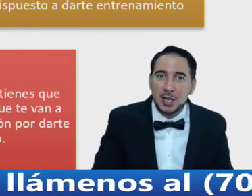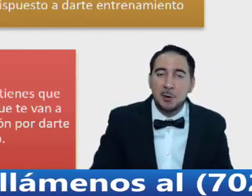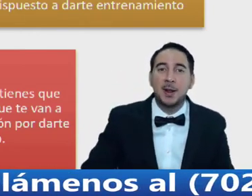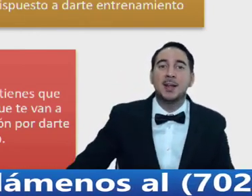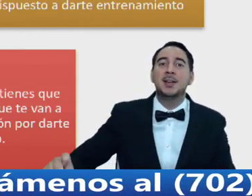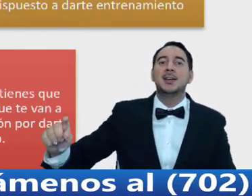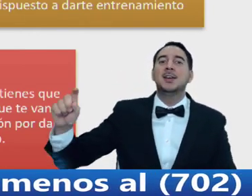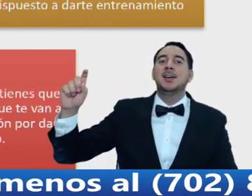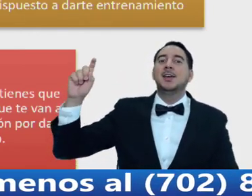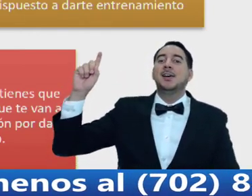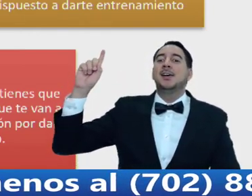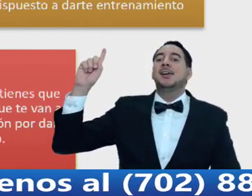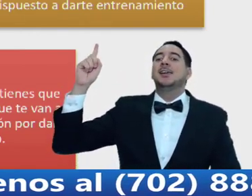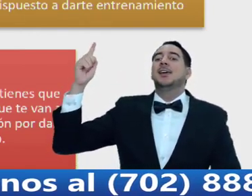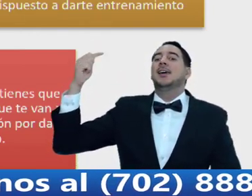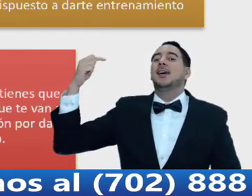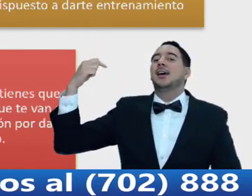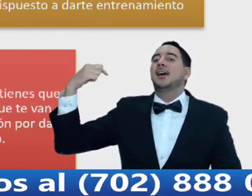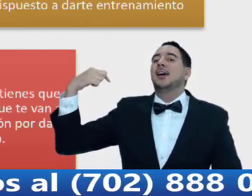realtos aquí en la Juana.